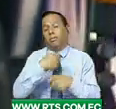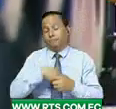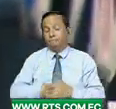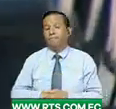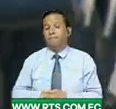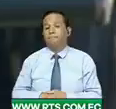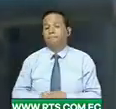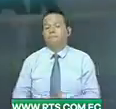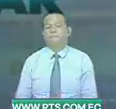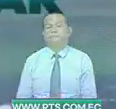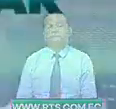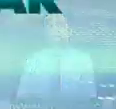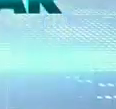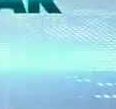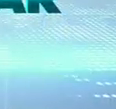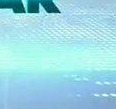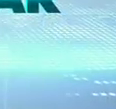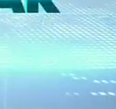Saona.